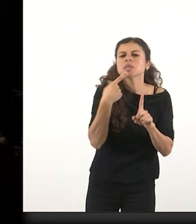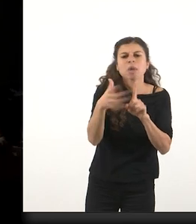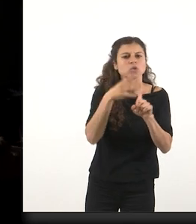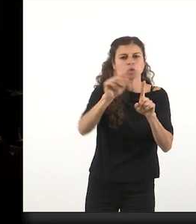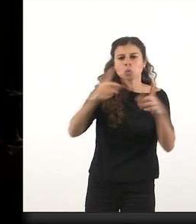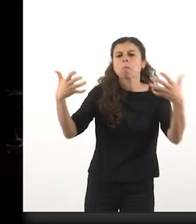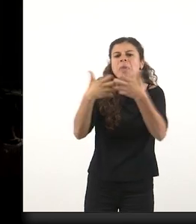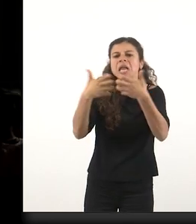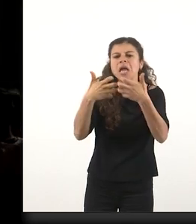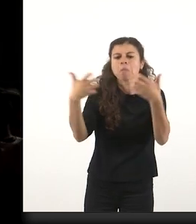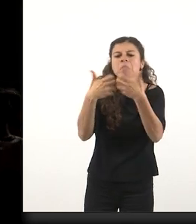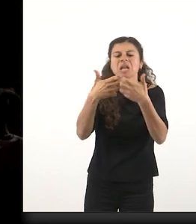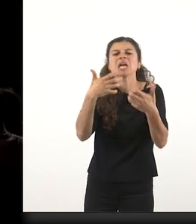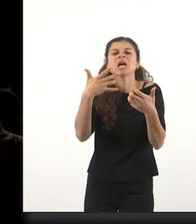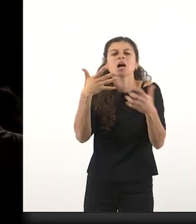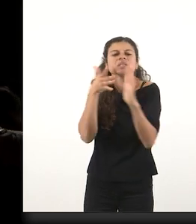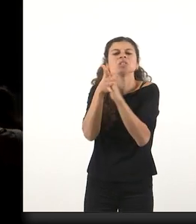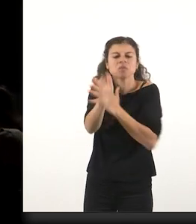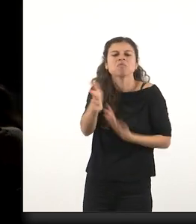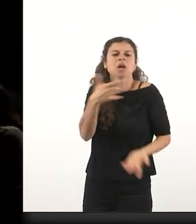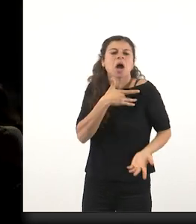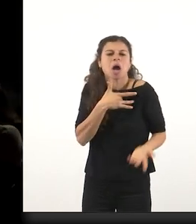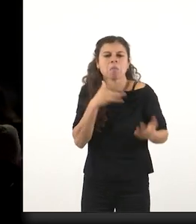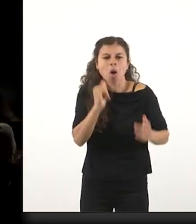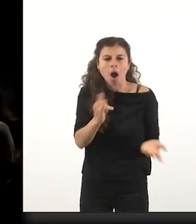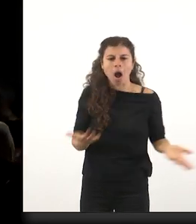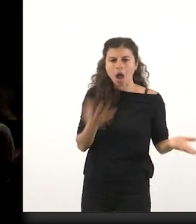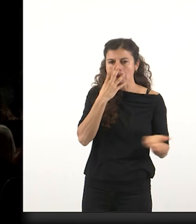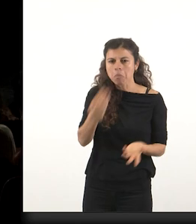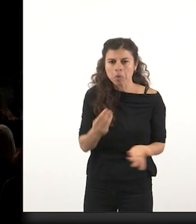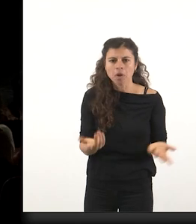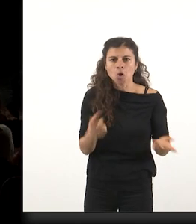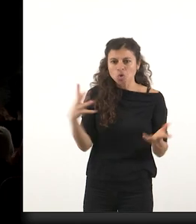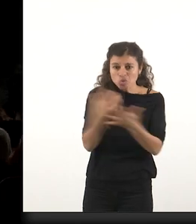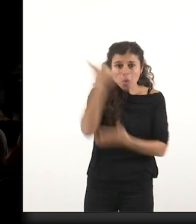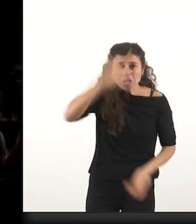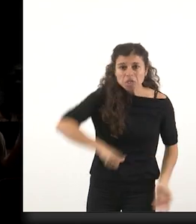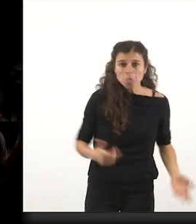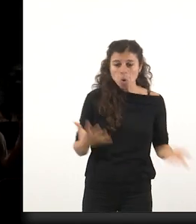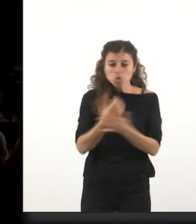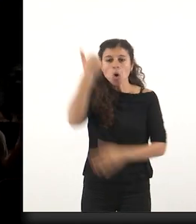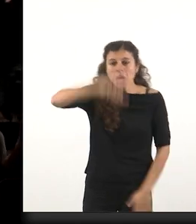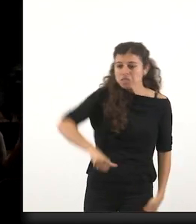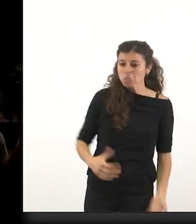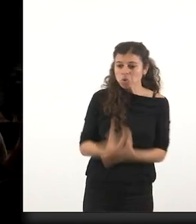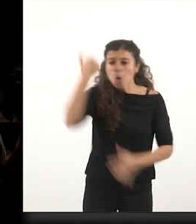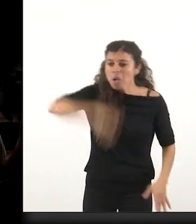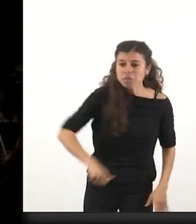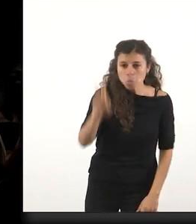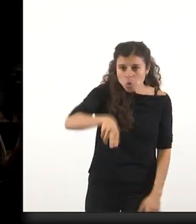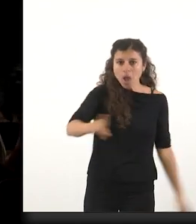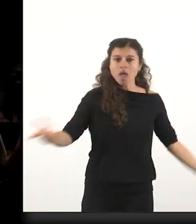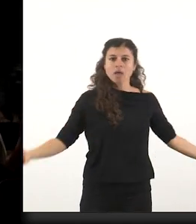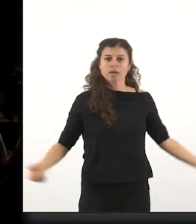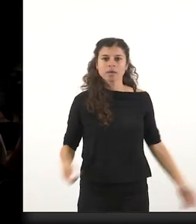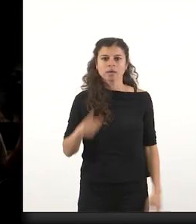desean. Y ya está. Que es que todo va a ser machismo ahora, nene, que es que todo va a ser machismo ahora, nene, que es que todo va a ser machismo ahora, nene.